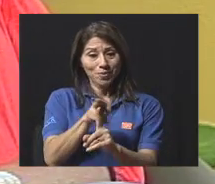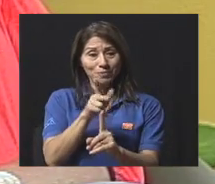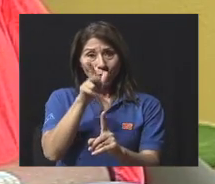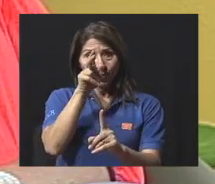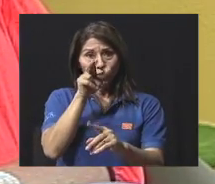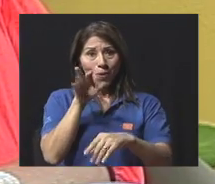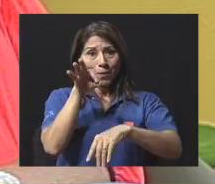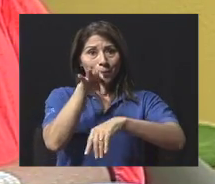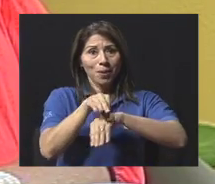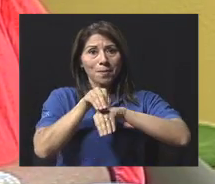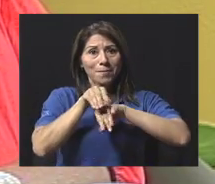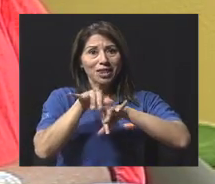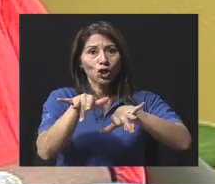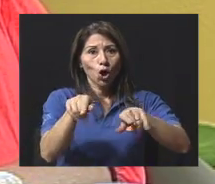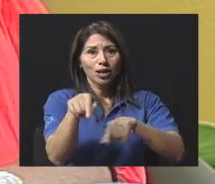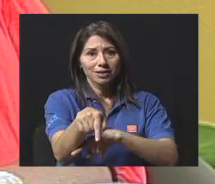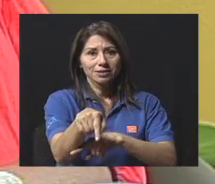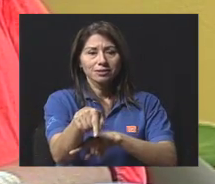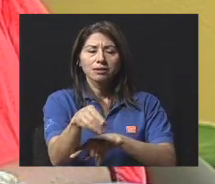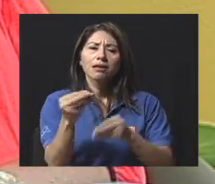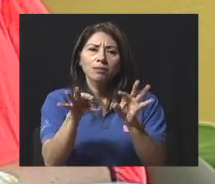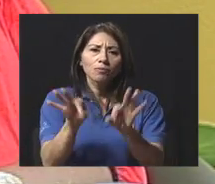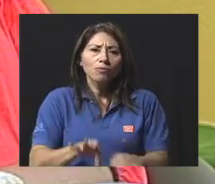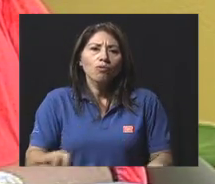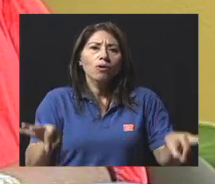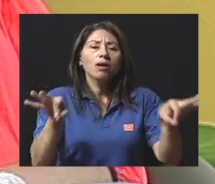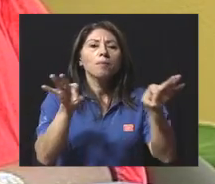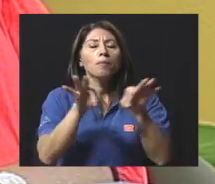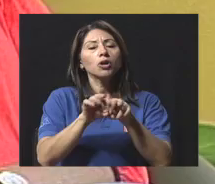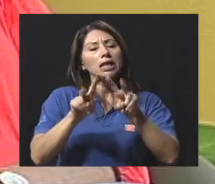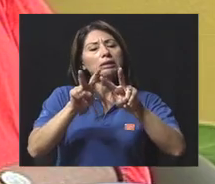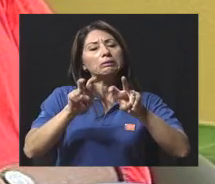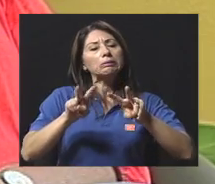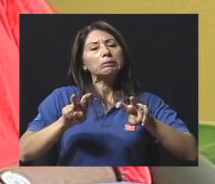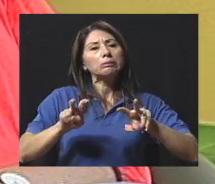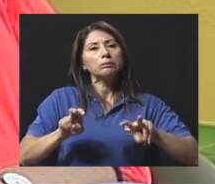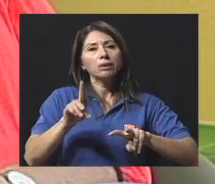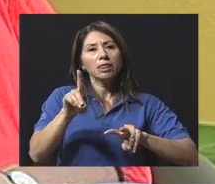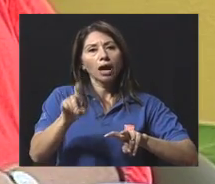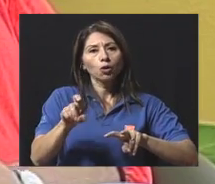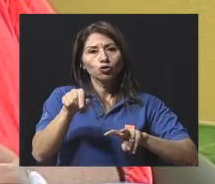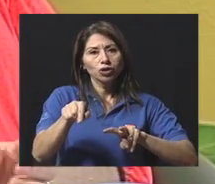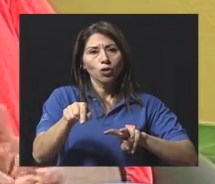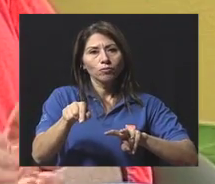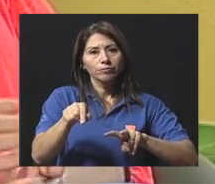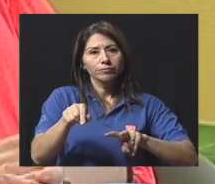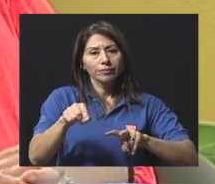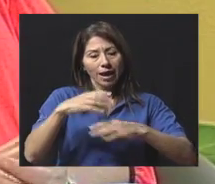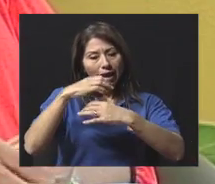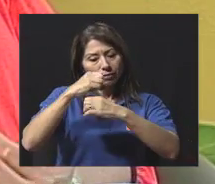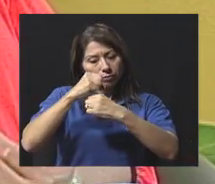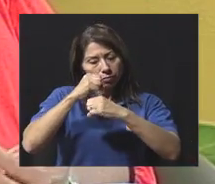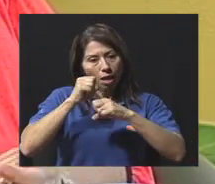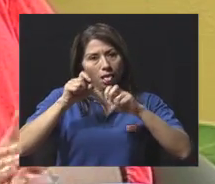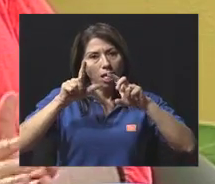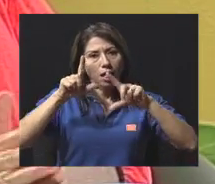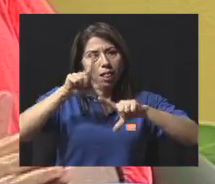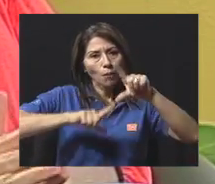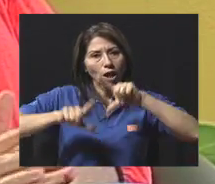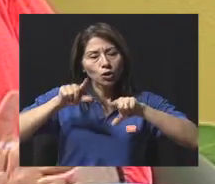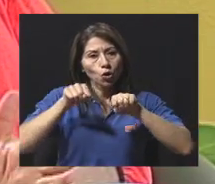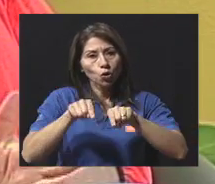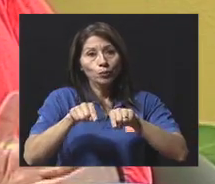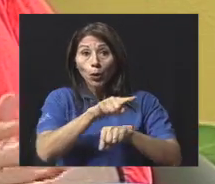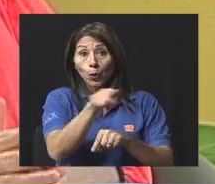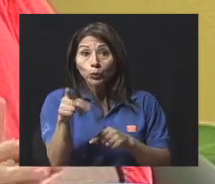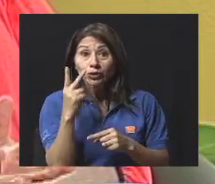vectores si es muy importante el diagnóstico en el laboratorio ustedes ven los el el